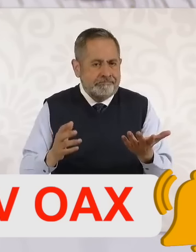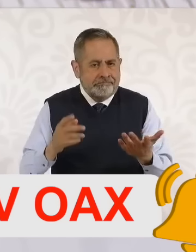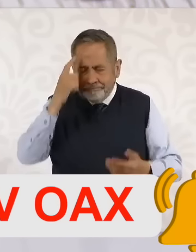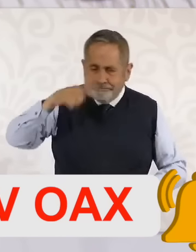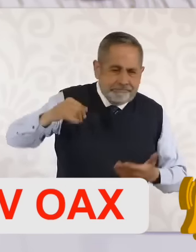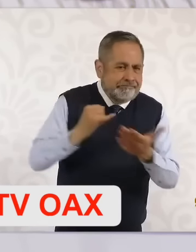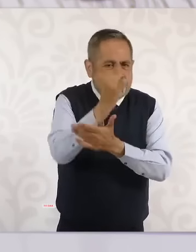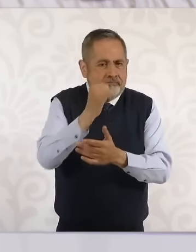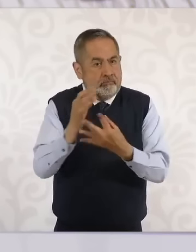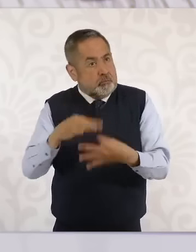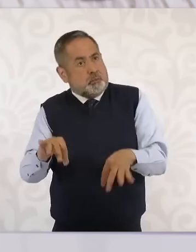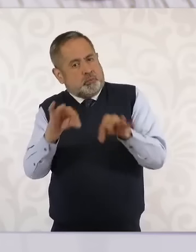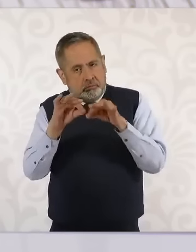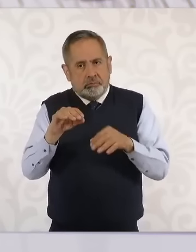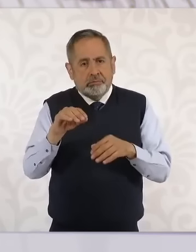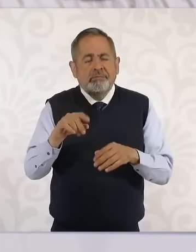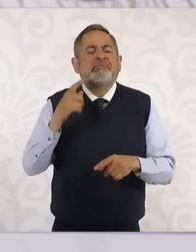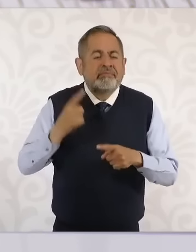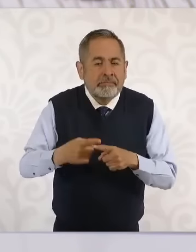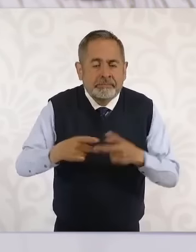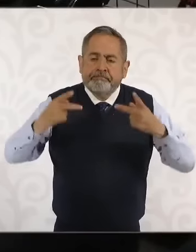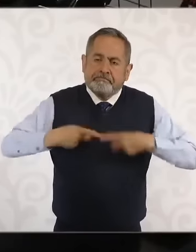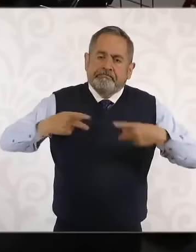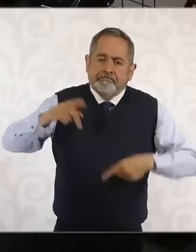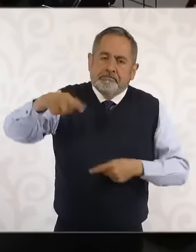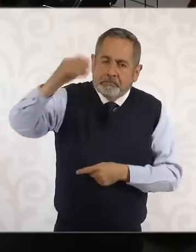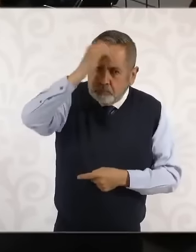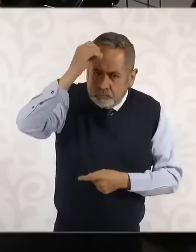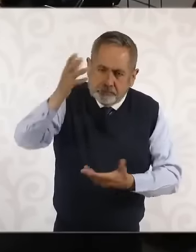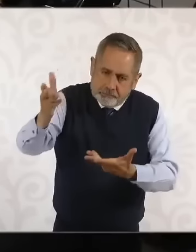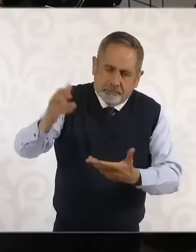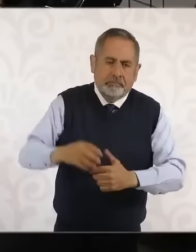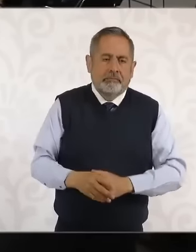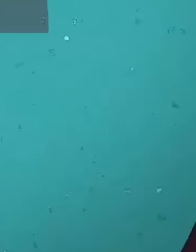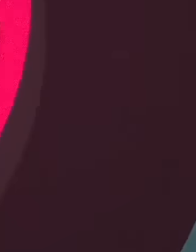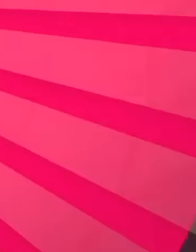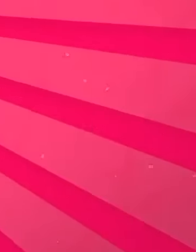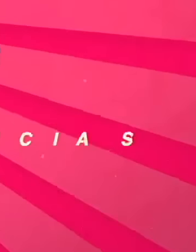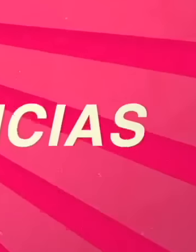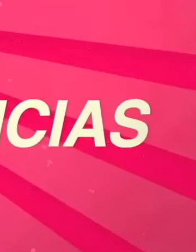que haya de participación ciudadana. Ya para terminar,